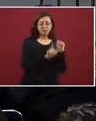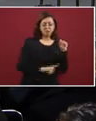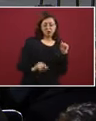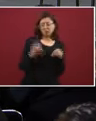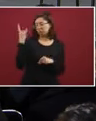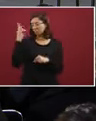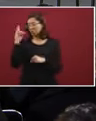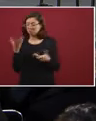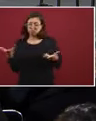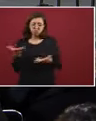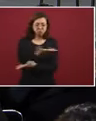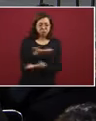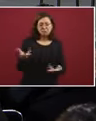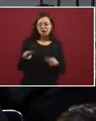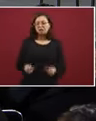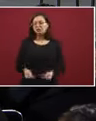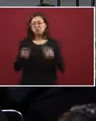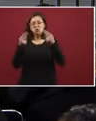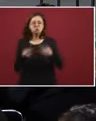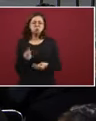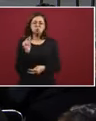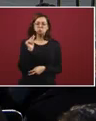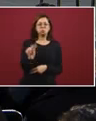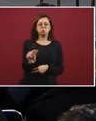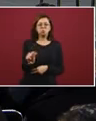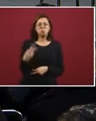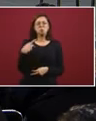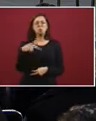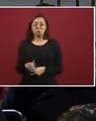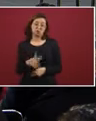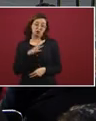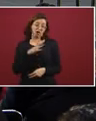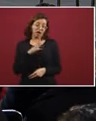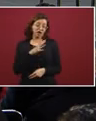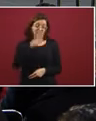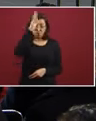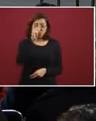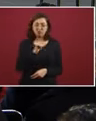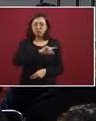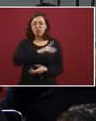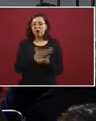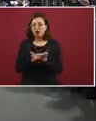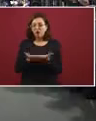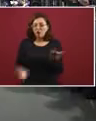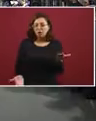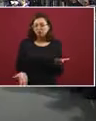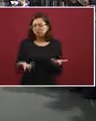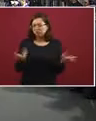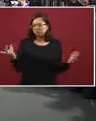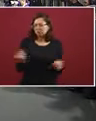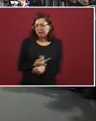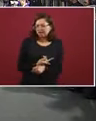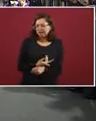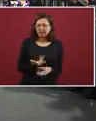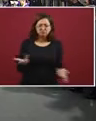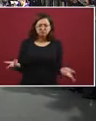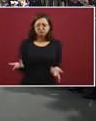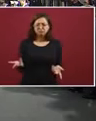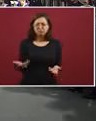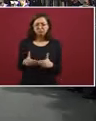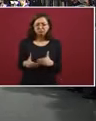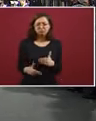Bolivia, sí, pero hay acuerdos comerciales. ¿Qué va a pasar con estos acuerdos comerciales? Y que